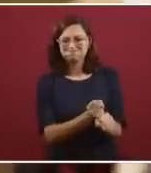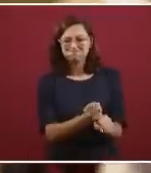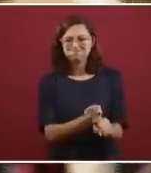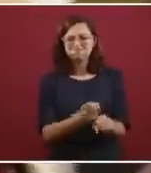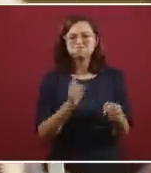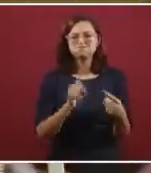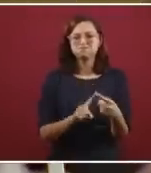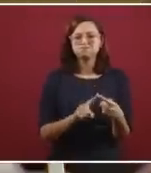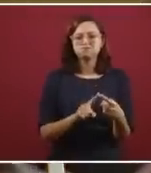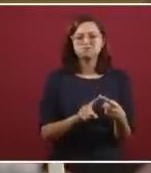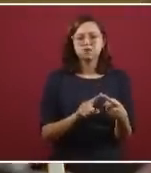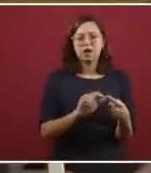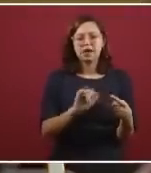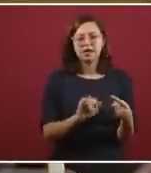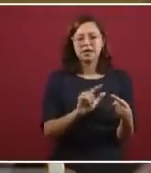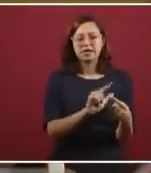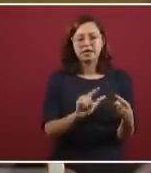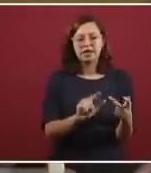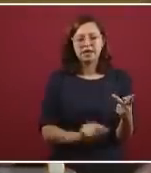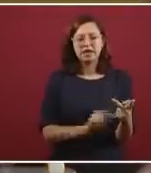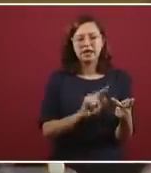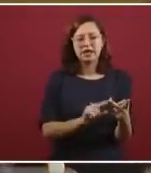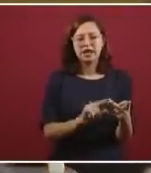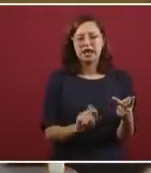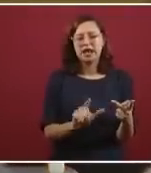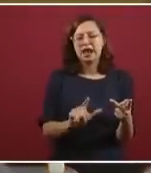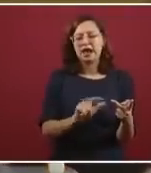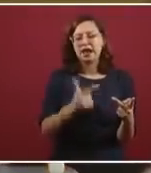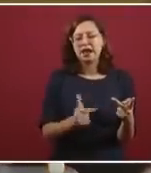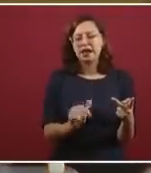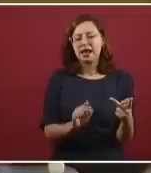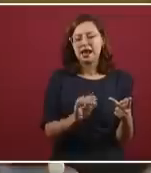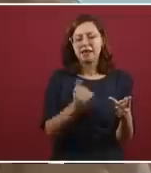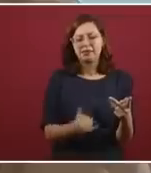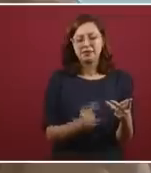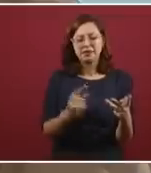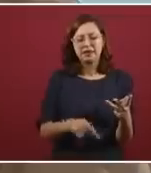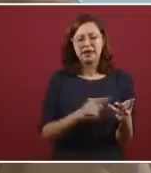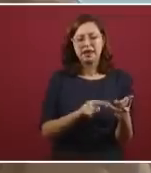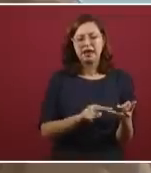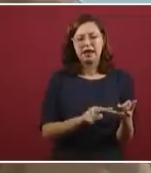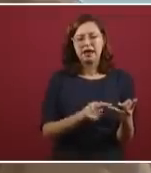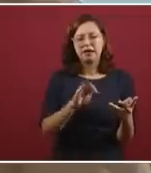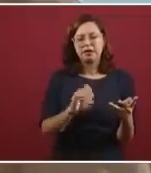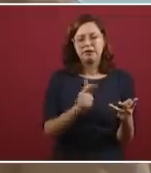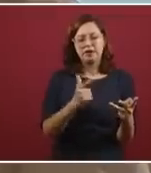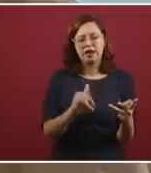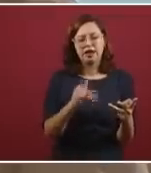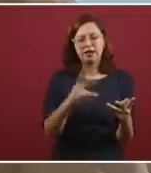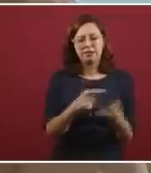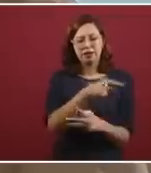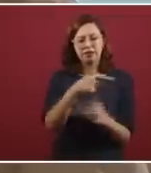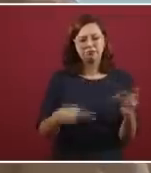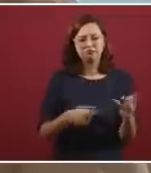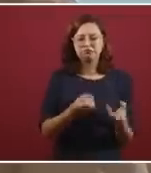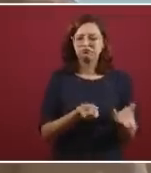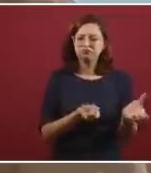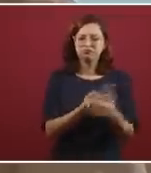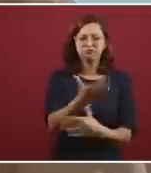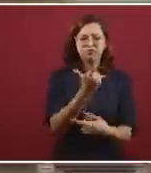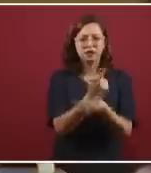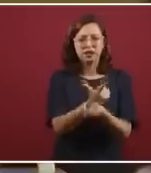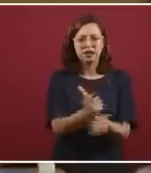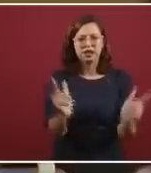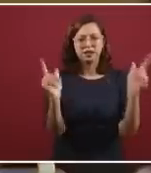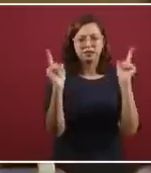gil gabriel león villa el gaby felipe rodríguez ha lelgado fueron liberados cuando